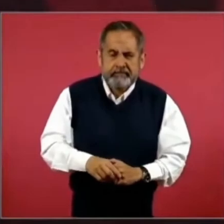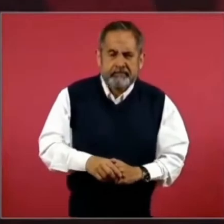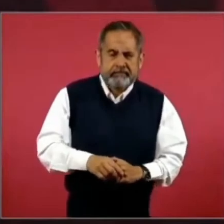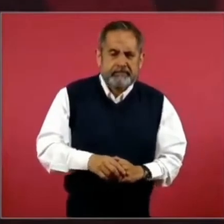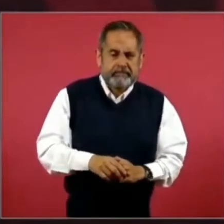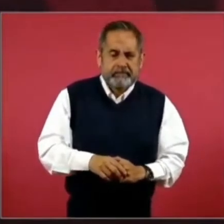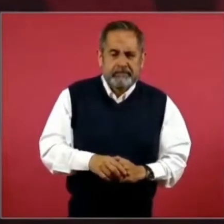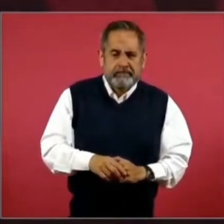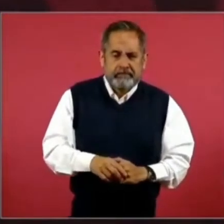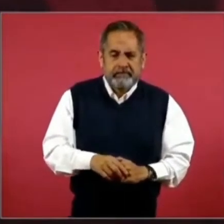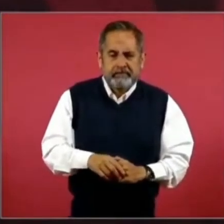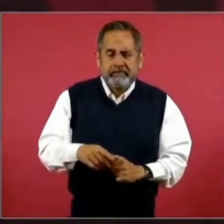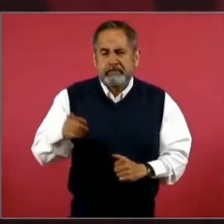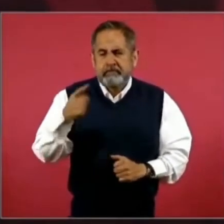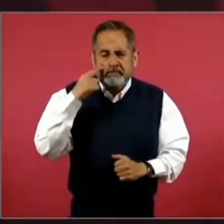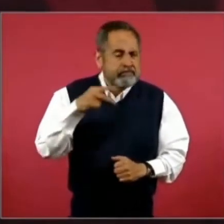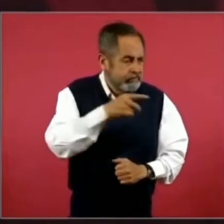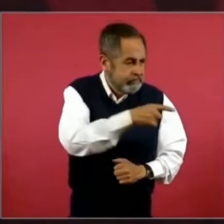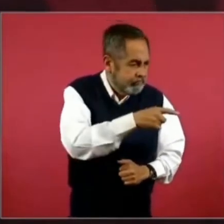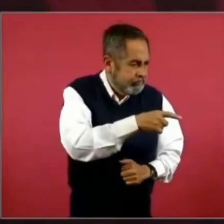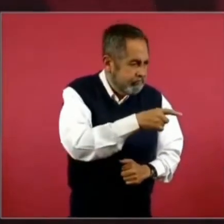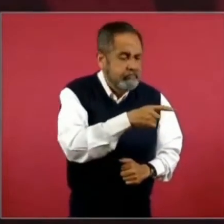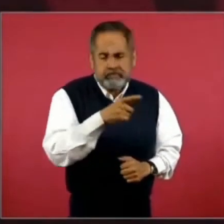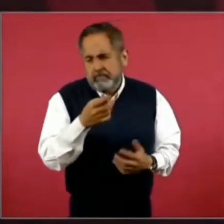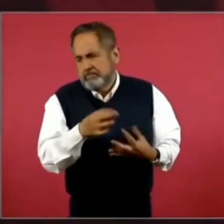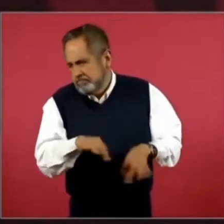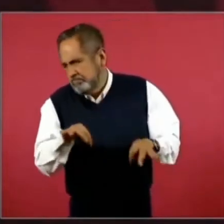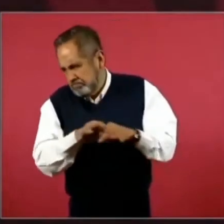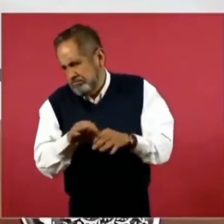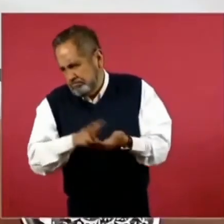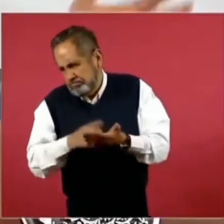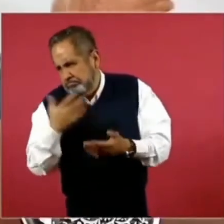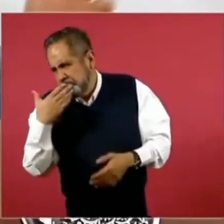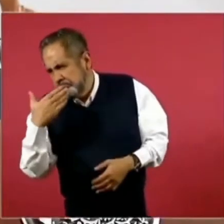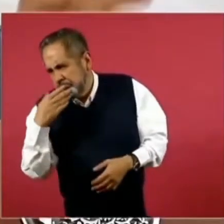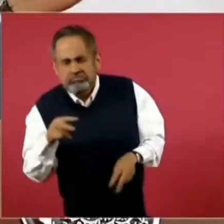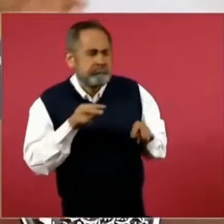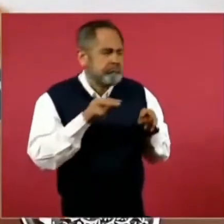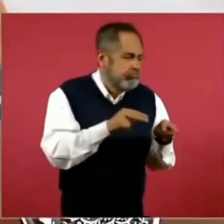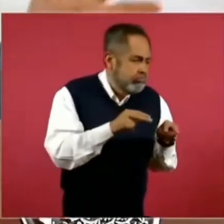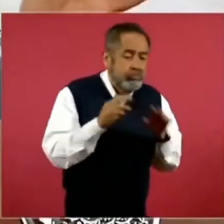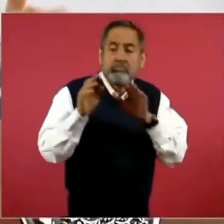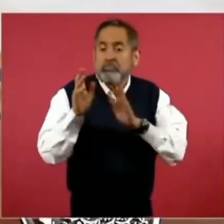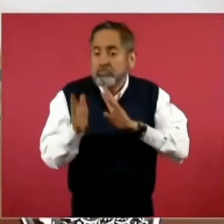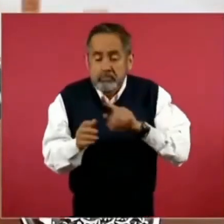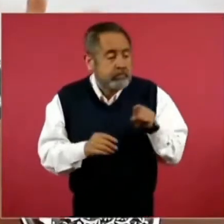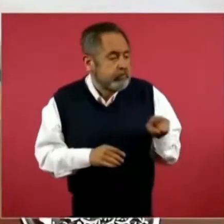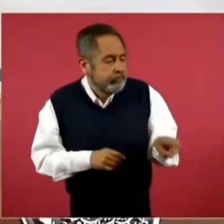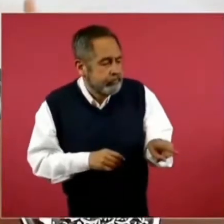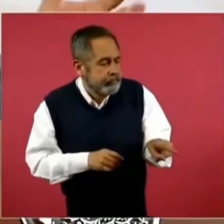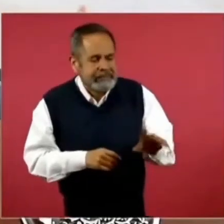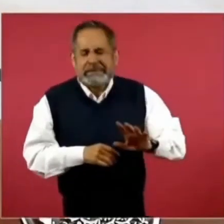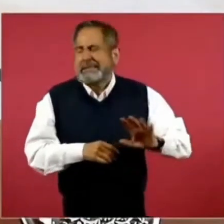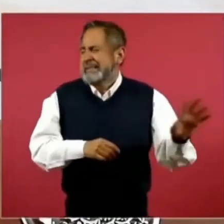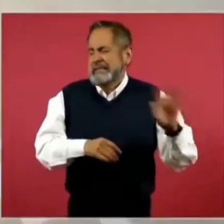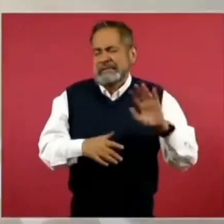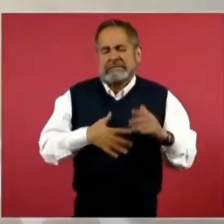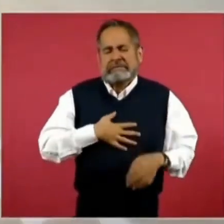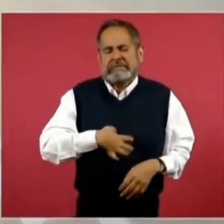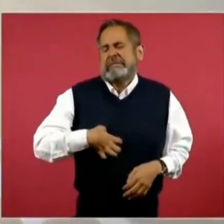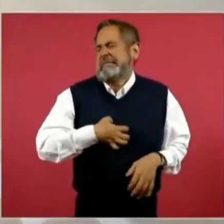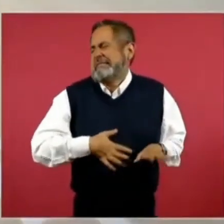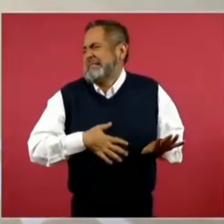este vale la pena ver o escuchar y de lo que no vale la pena ver